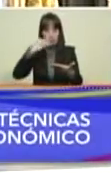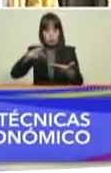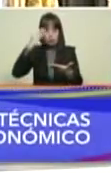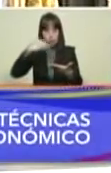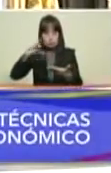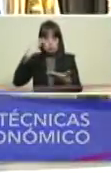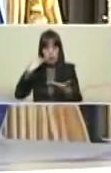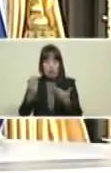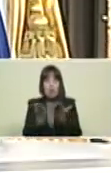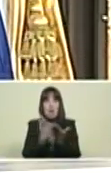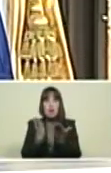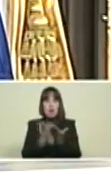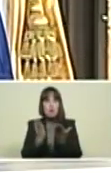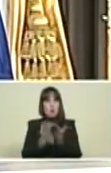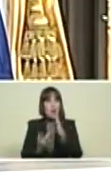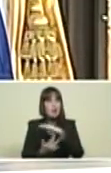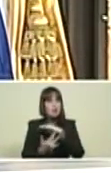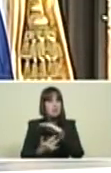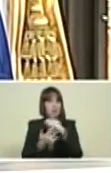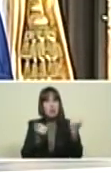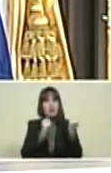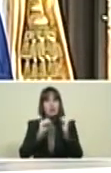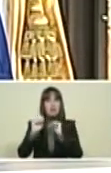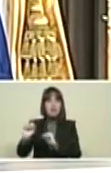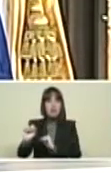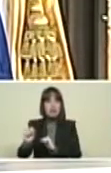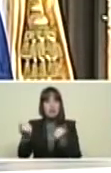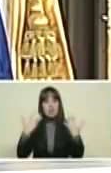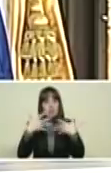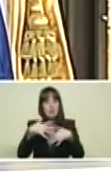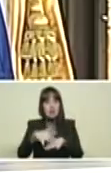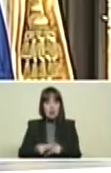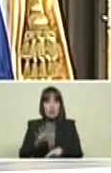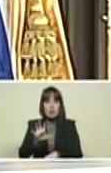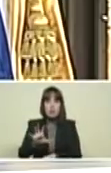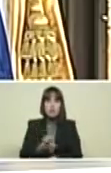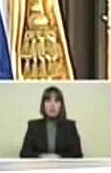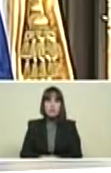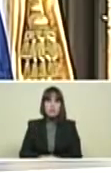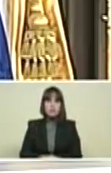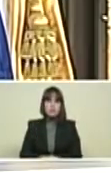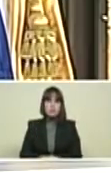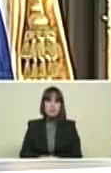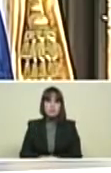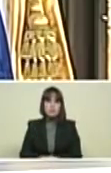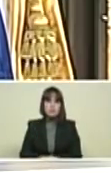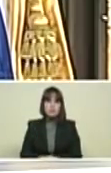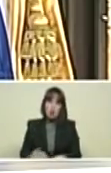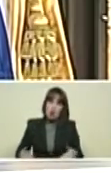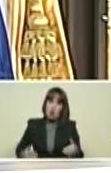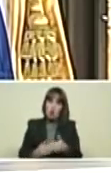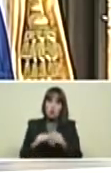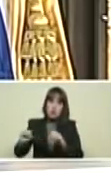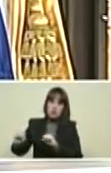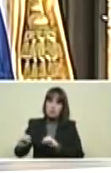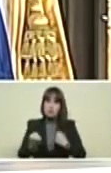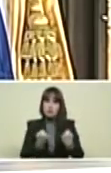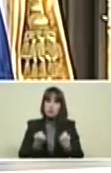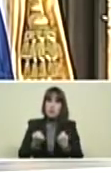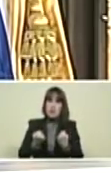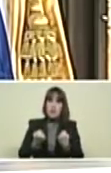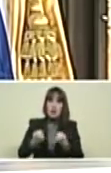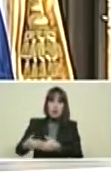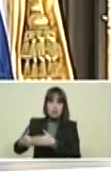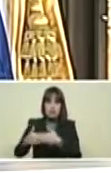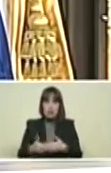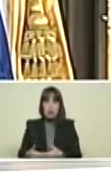escuelas técnicas en defensa integral de la patria, el antiimperialismo, la paz